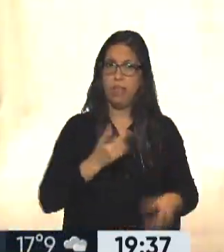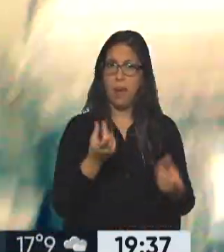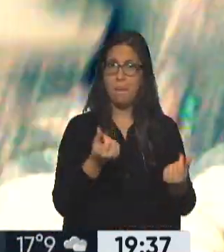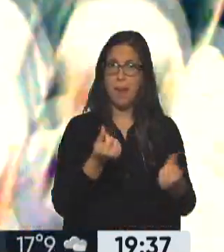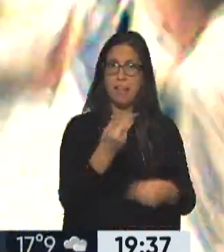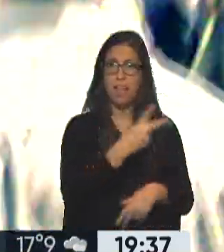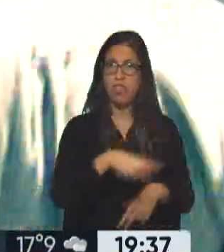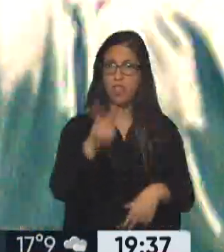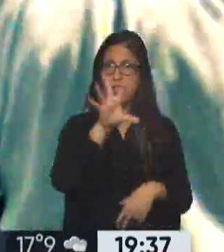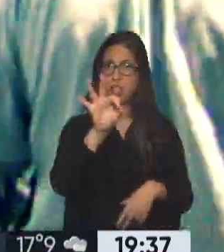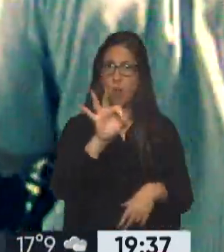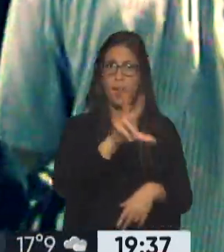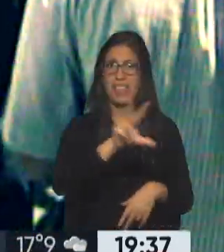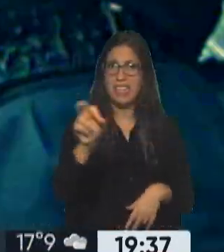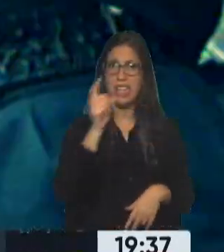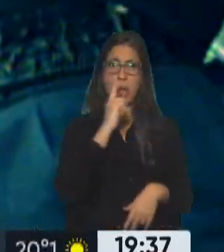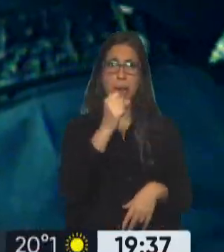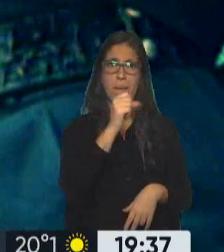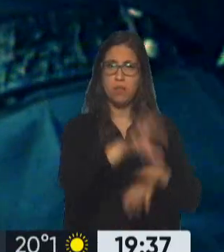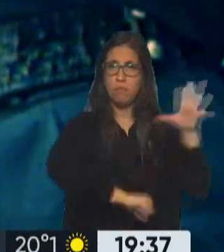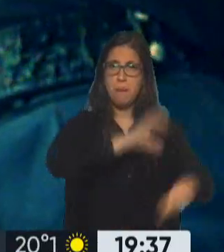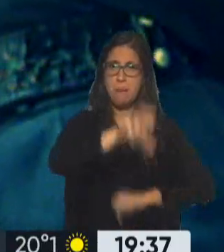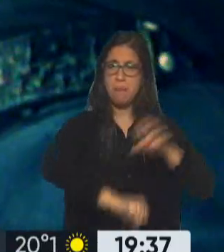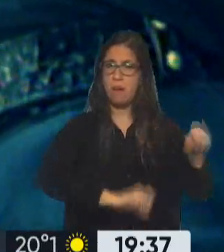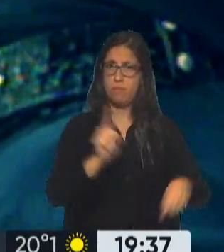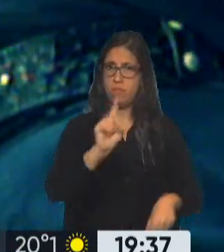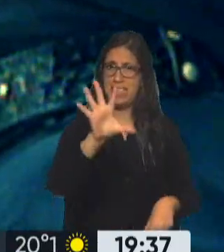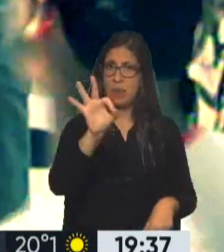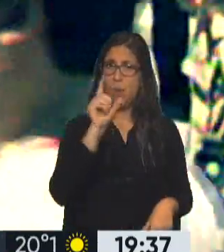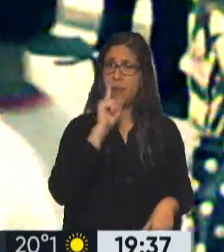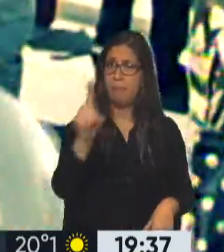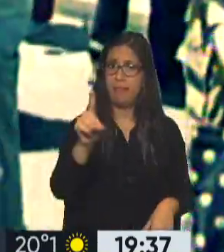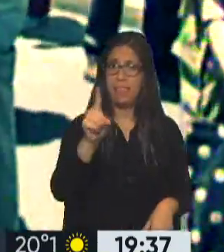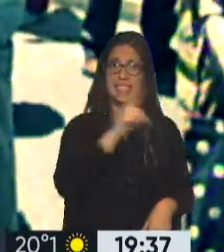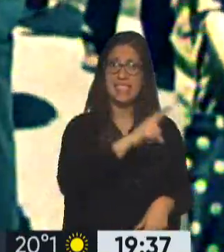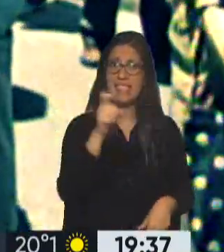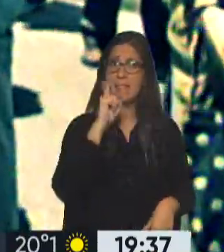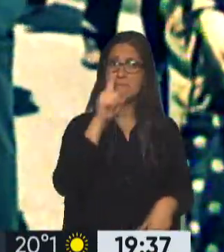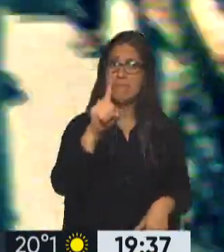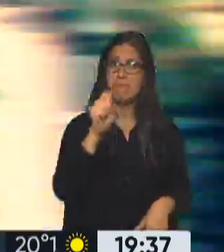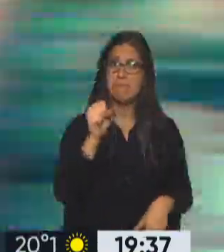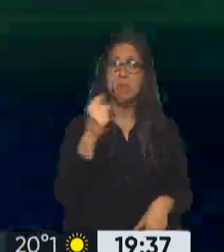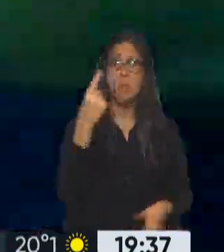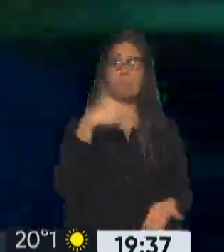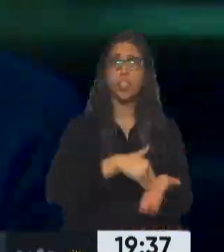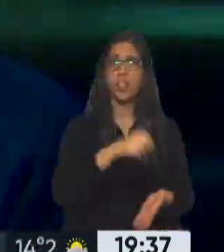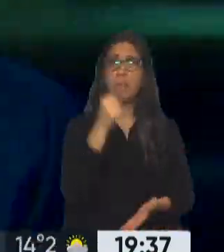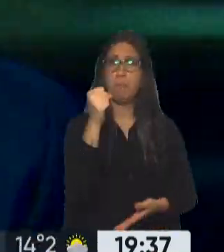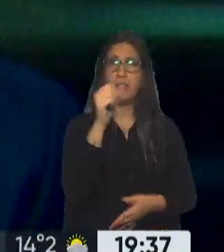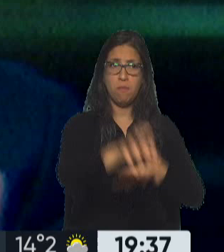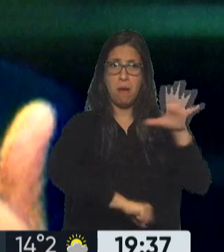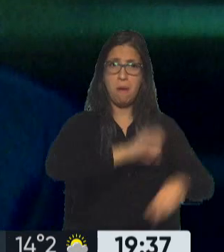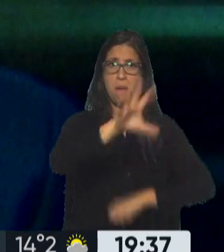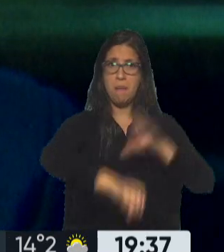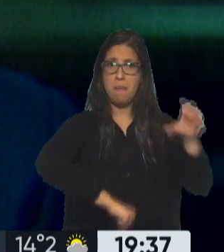no 250, 300 mil pesos, sino 50 mil, 100 mil pesos, 1 millón de pesos. Ese dinero